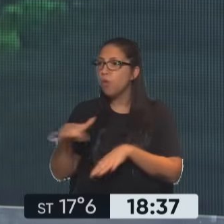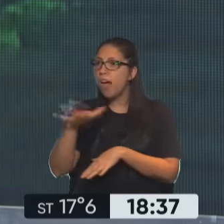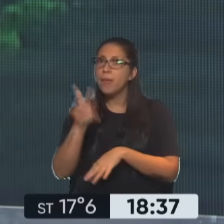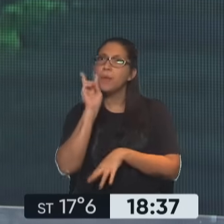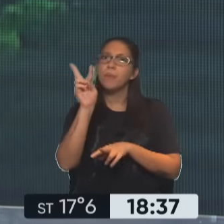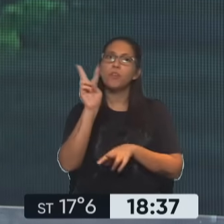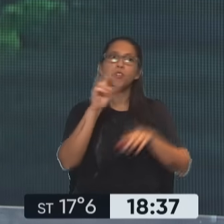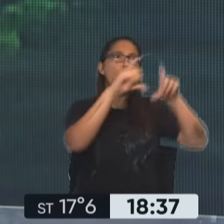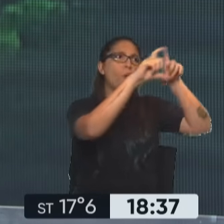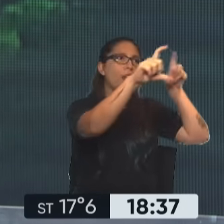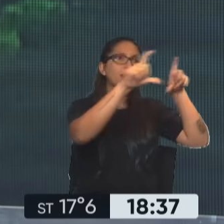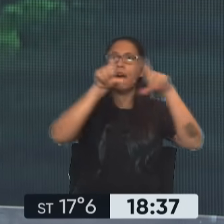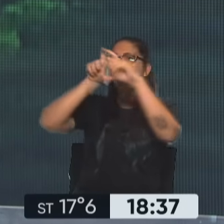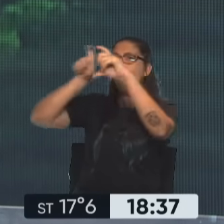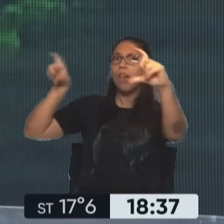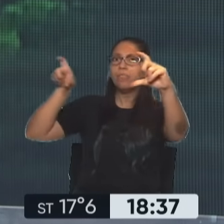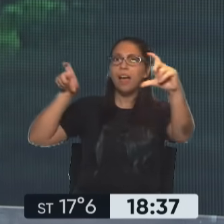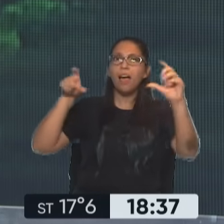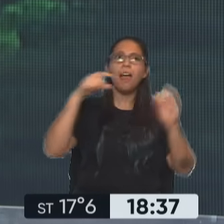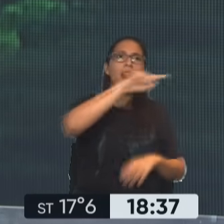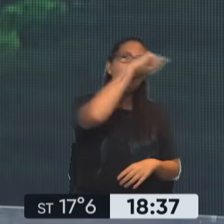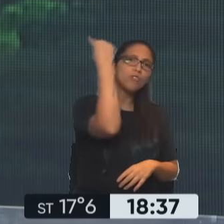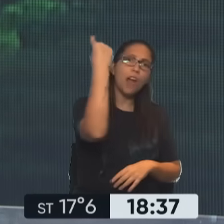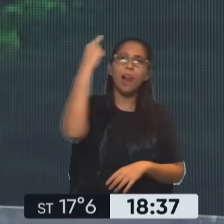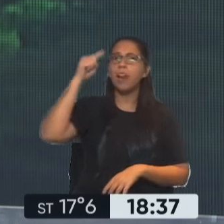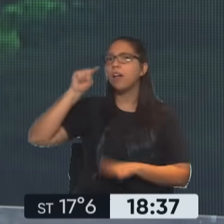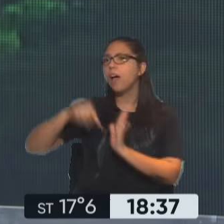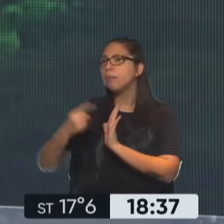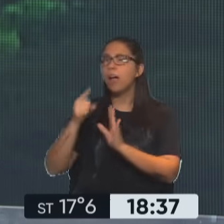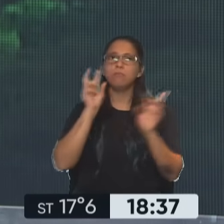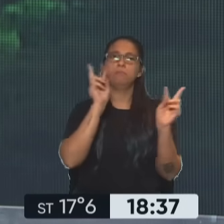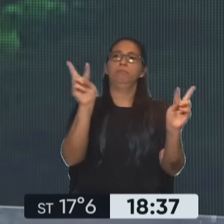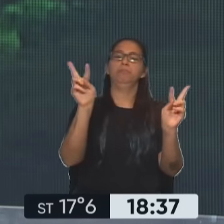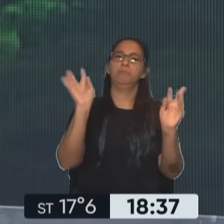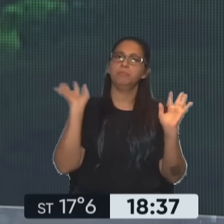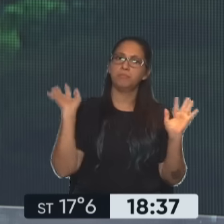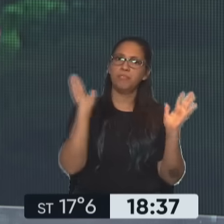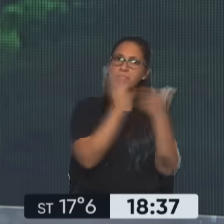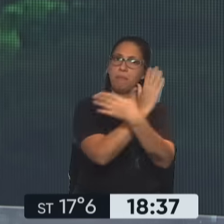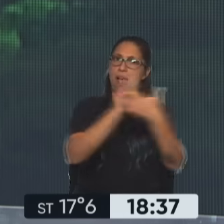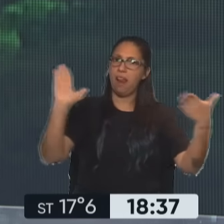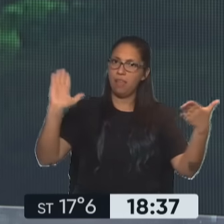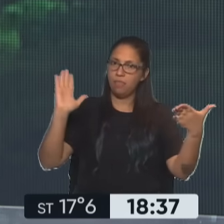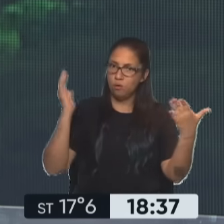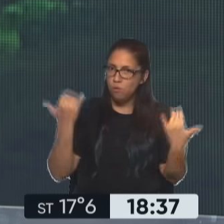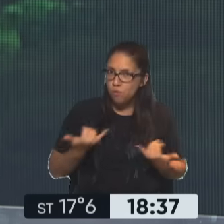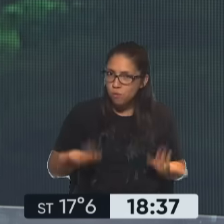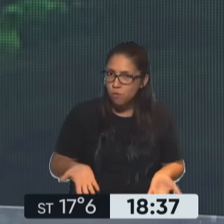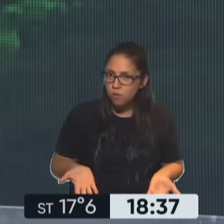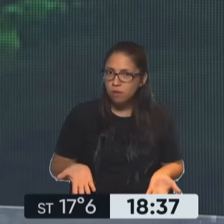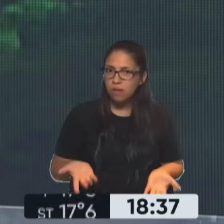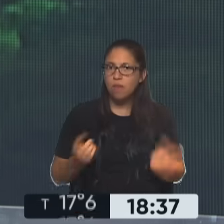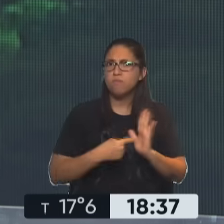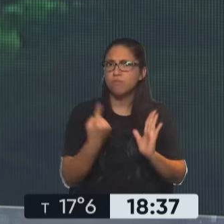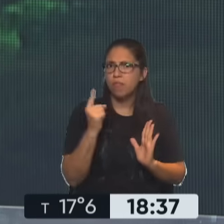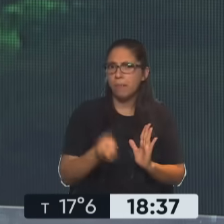Digamos, bueno, creo que ahí hay algo, sí, muy curioso y para mirar con atención y también para aprender una falta